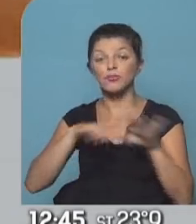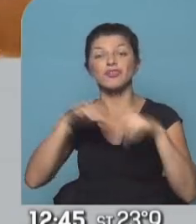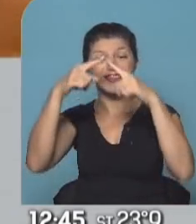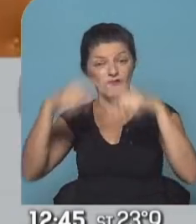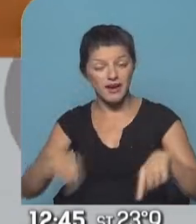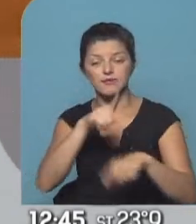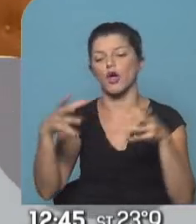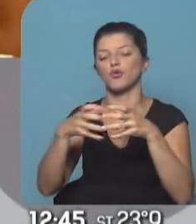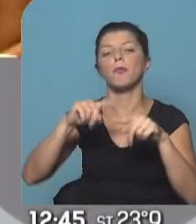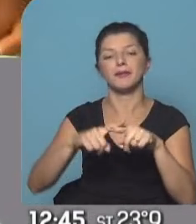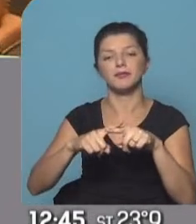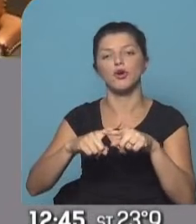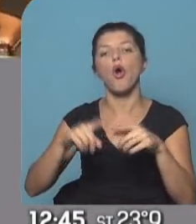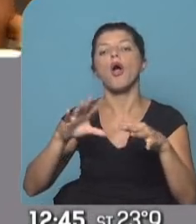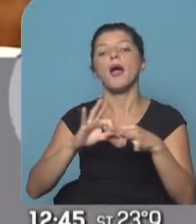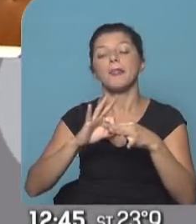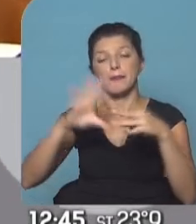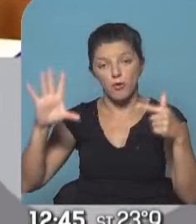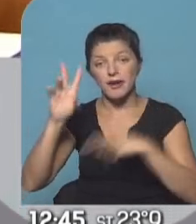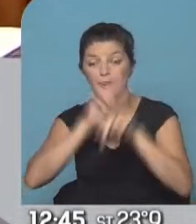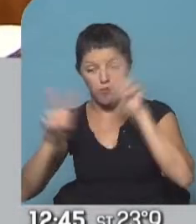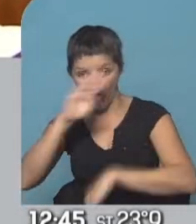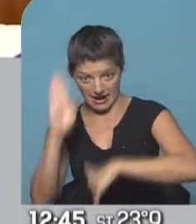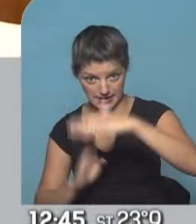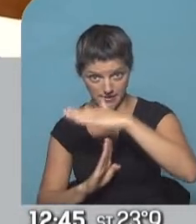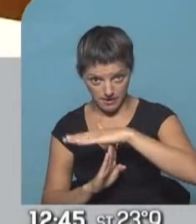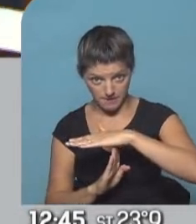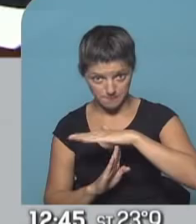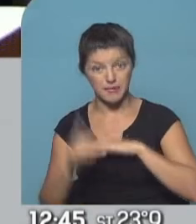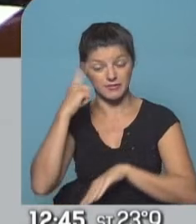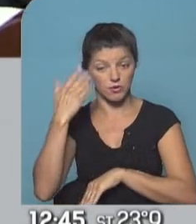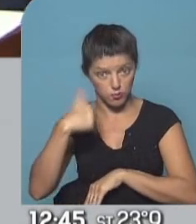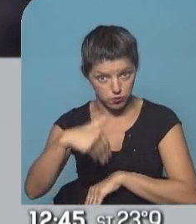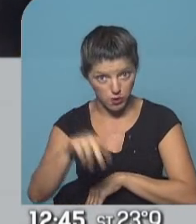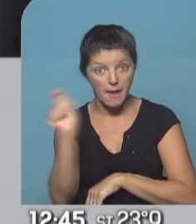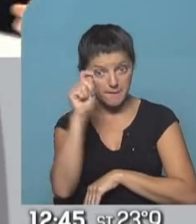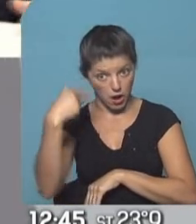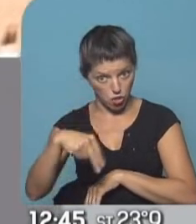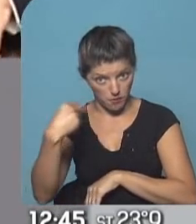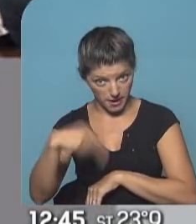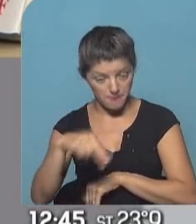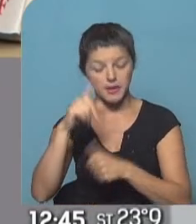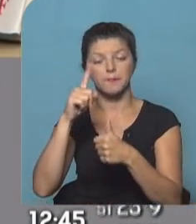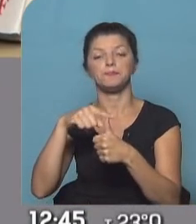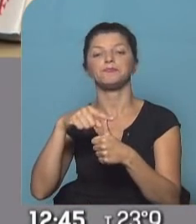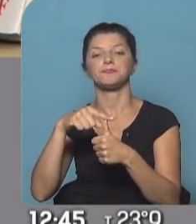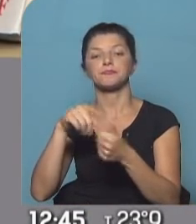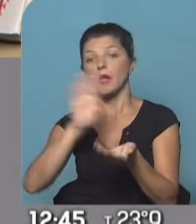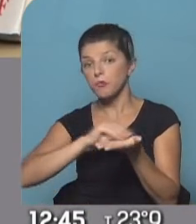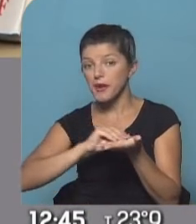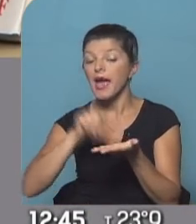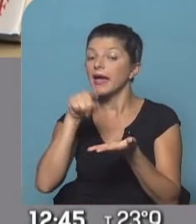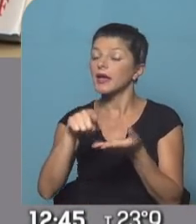Tenés a demócratas que están buscando líder, todavía estamos de cara a las elecciones de noviembre de este año. Las legislativas. Legislativas en las cuales los